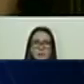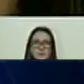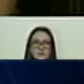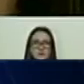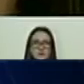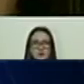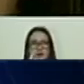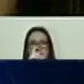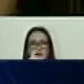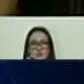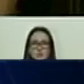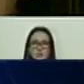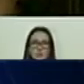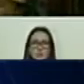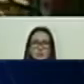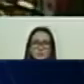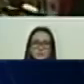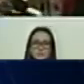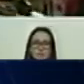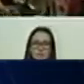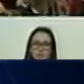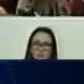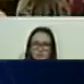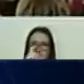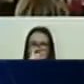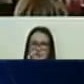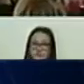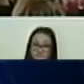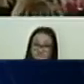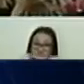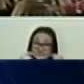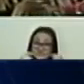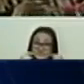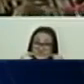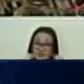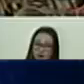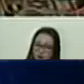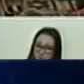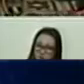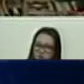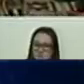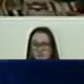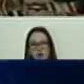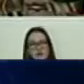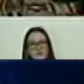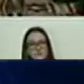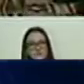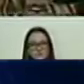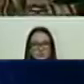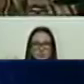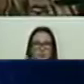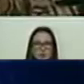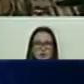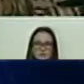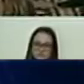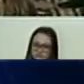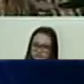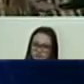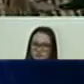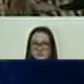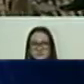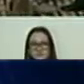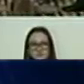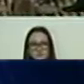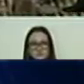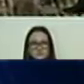era bicentenaria, siendo libre, soberano, con una sonrisa, caminando libre por las calles de Venezuela. Hoy siento eso. Hoy